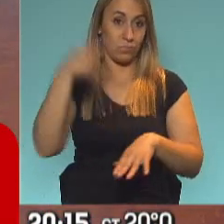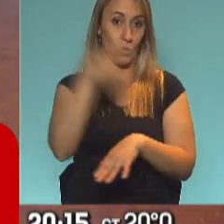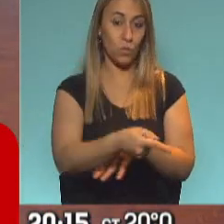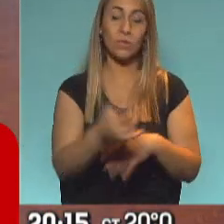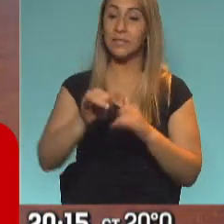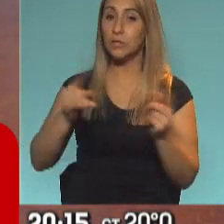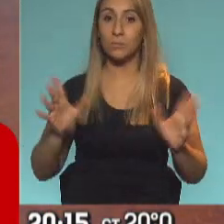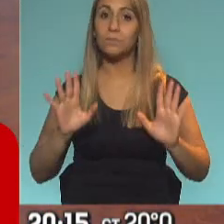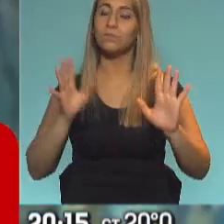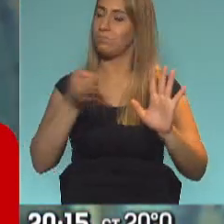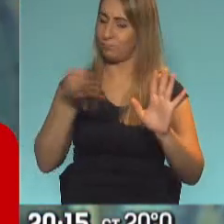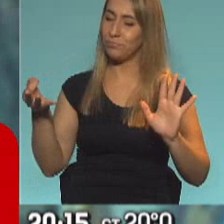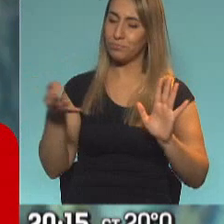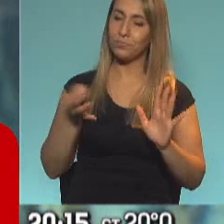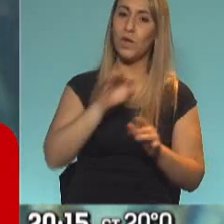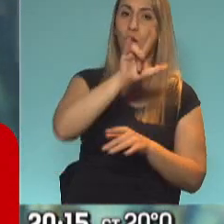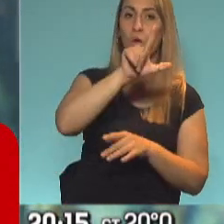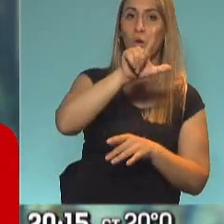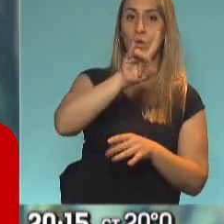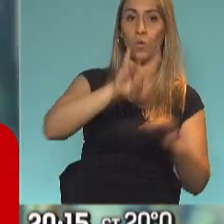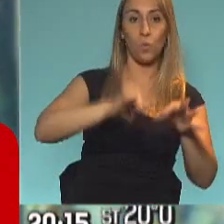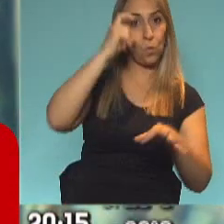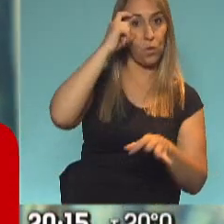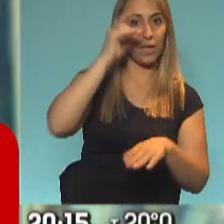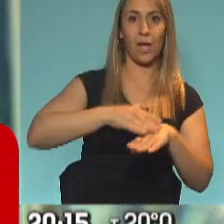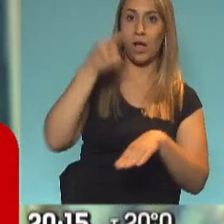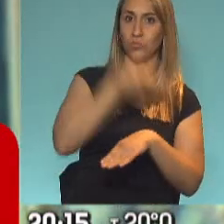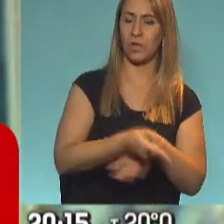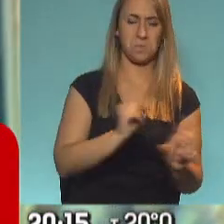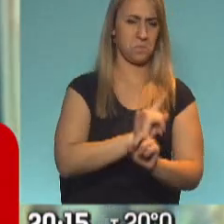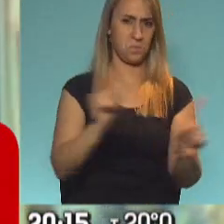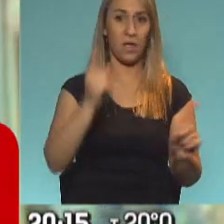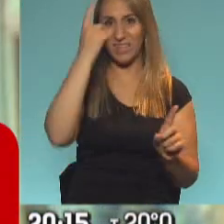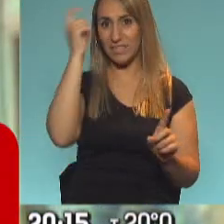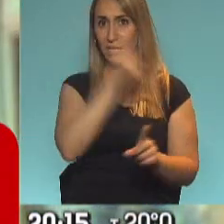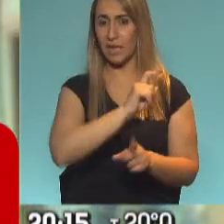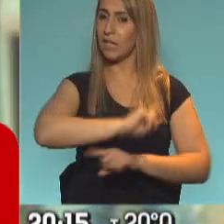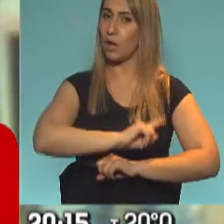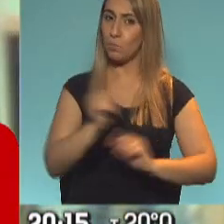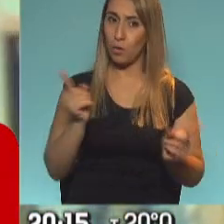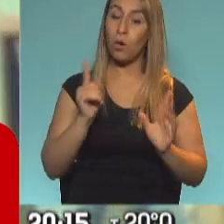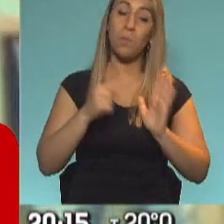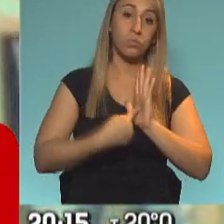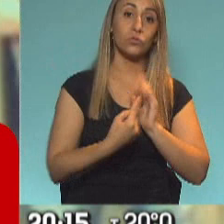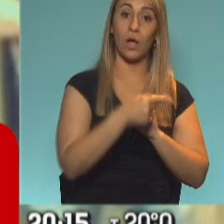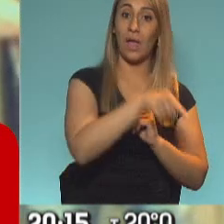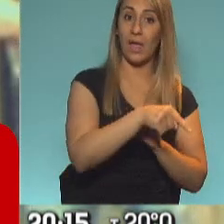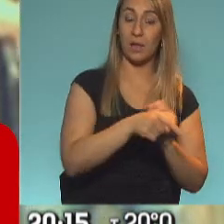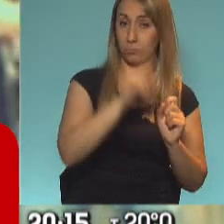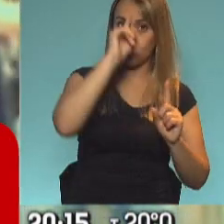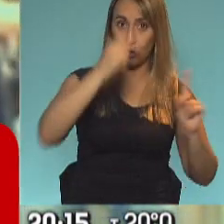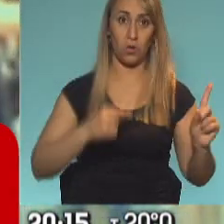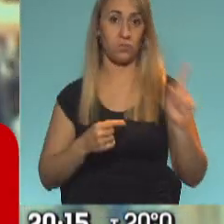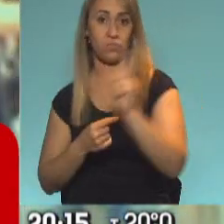Es cierto que no está imputado. Formalmente no está imputado ni él ni tampoco la psiquiatra, pero el hecho de que se haya presentado y no le hayan